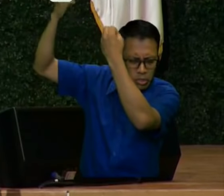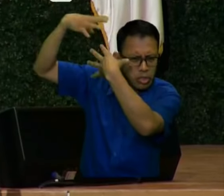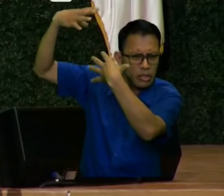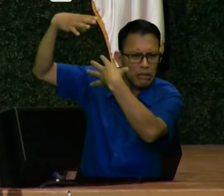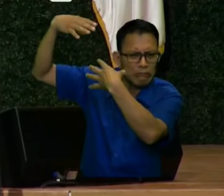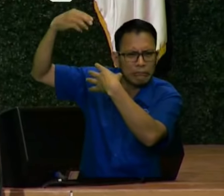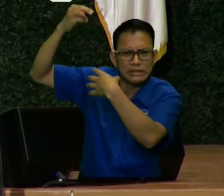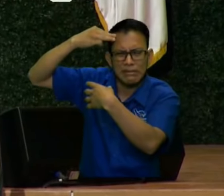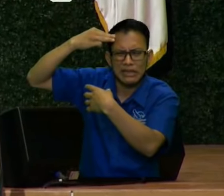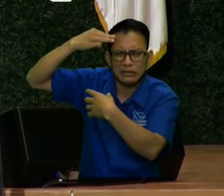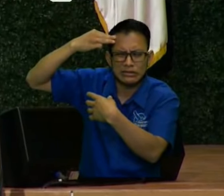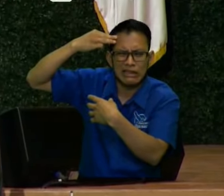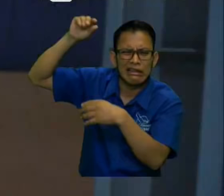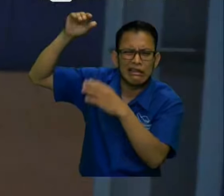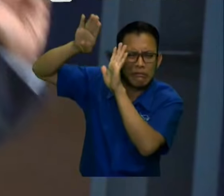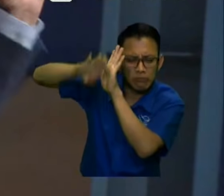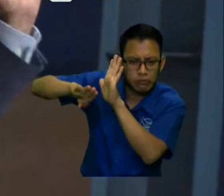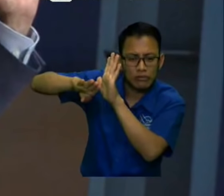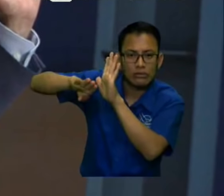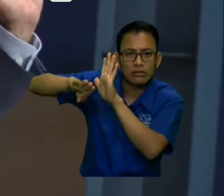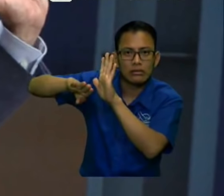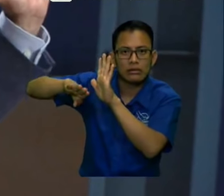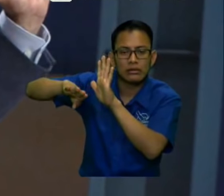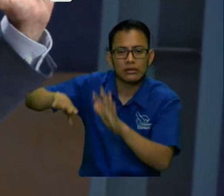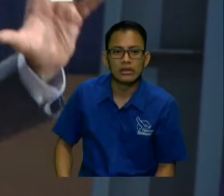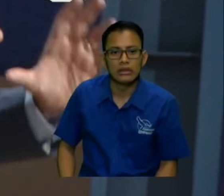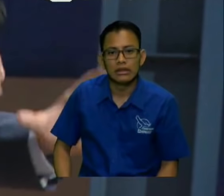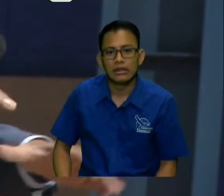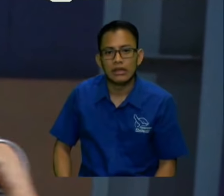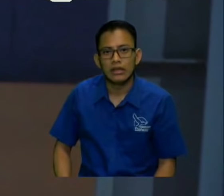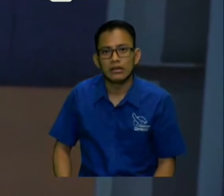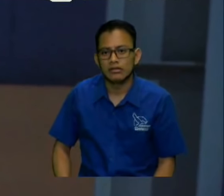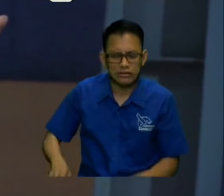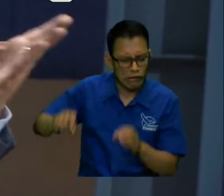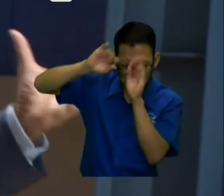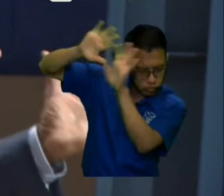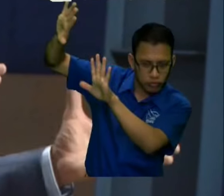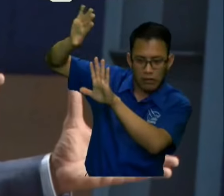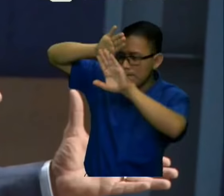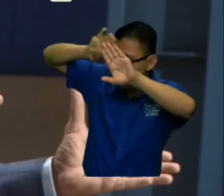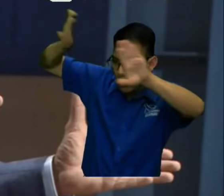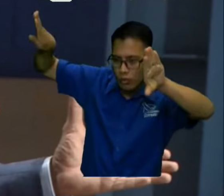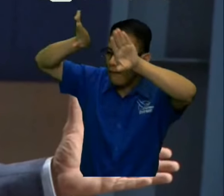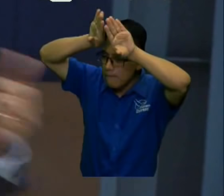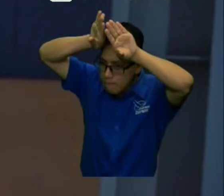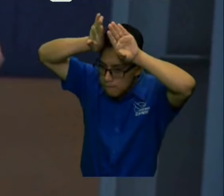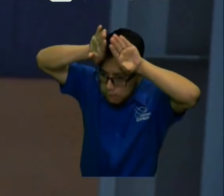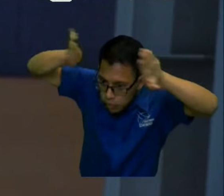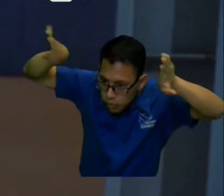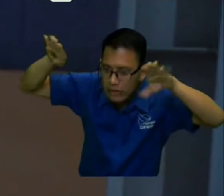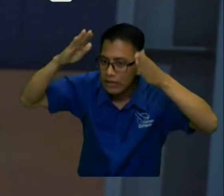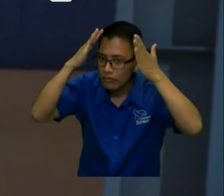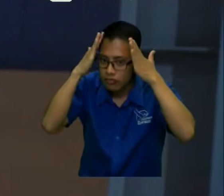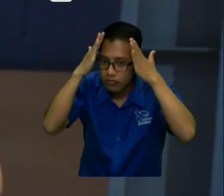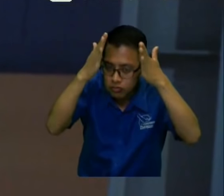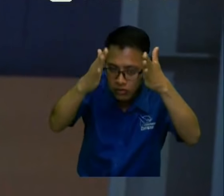esta carrera. Y dice que llega un momentito que ¡pum!, se le quita eso, y como que le entró un segundo aire. Y ya